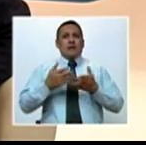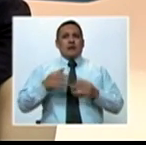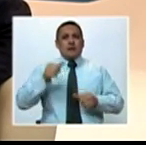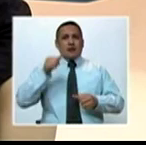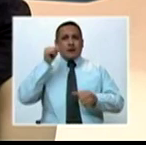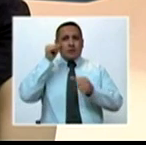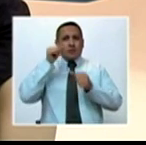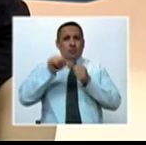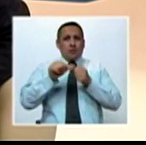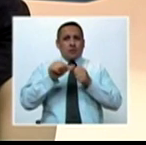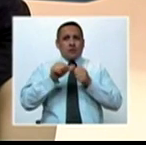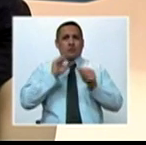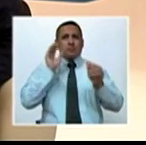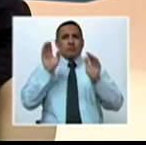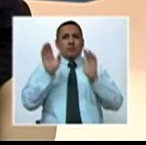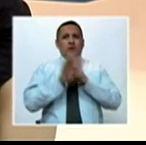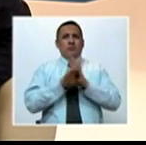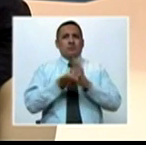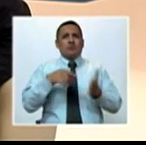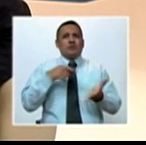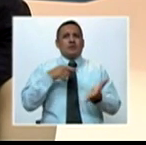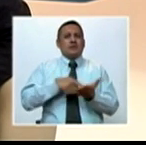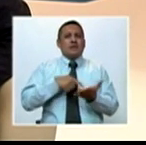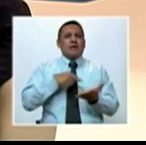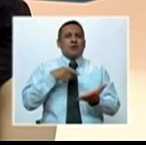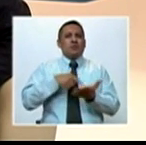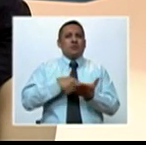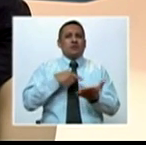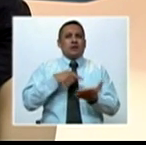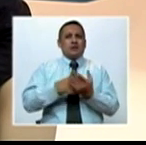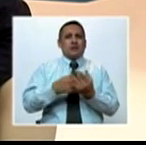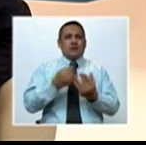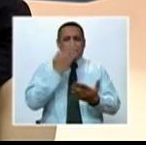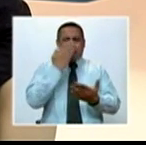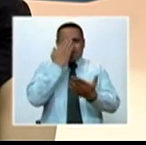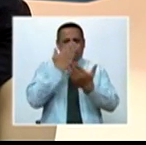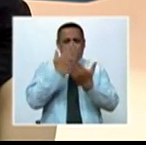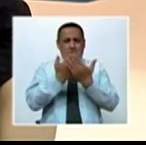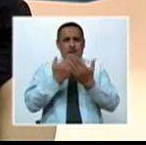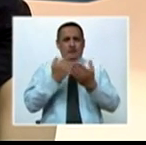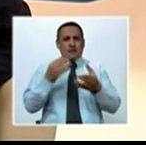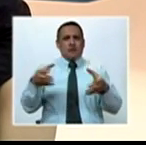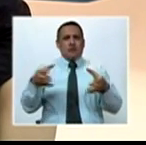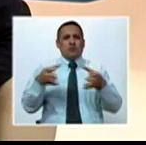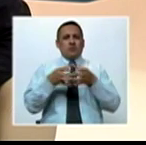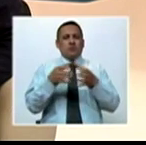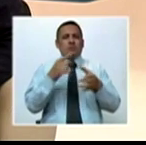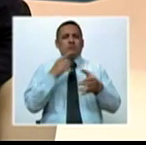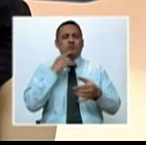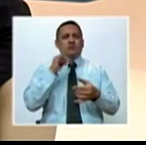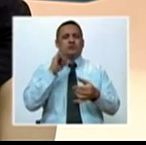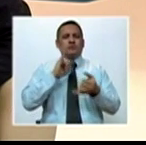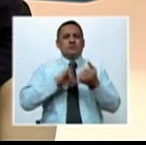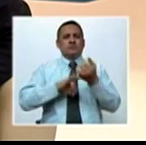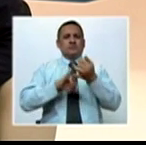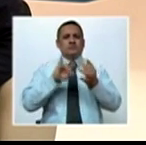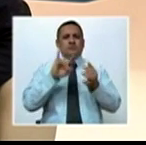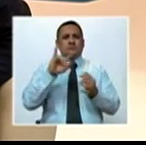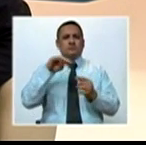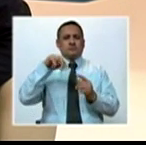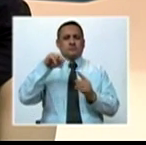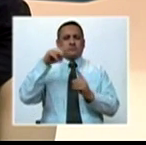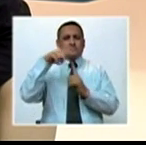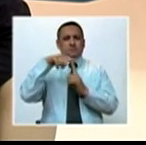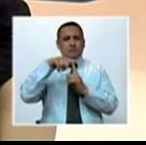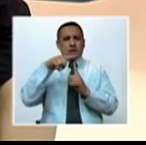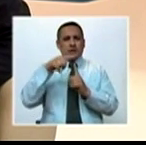de deudas que tengamos frente a la SUNAT y bueno,